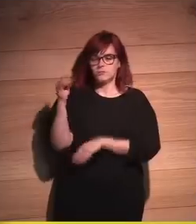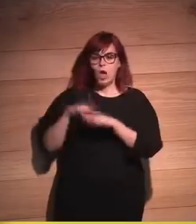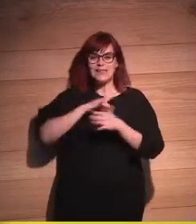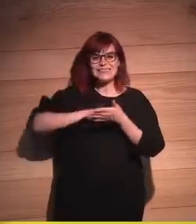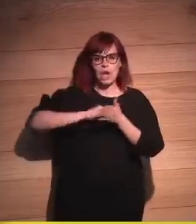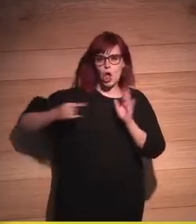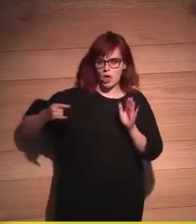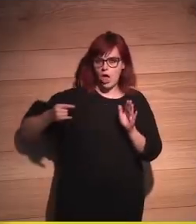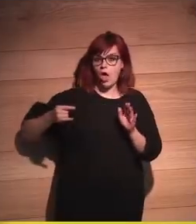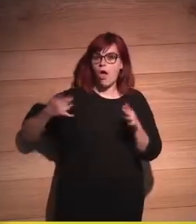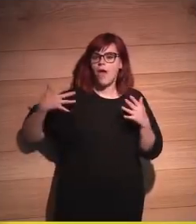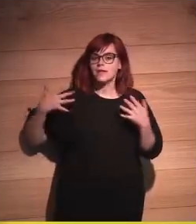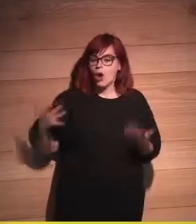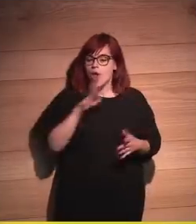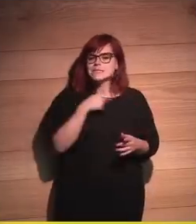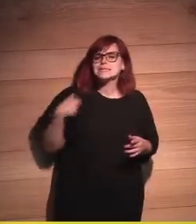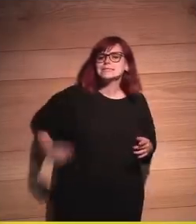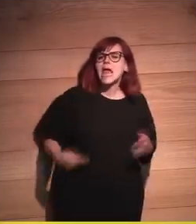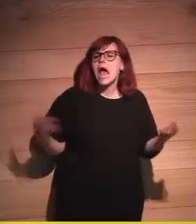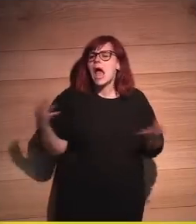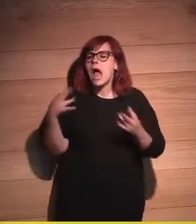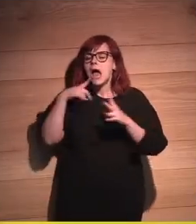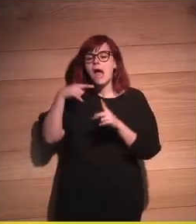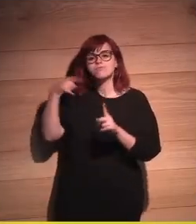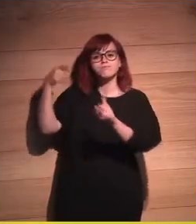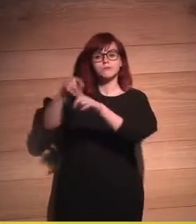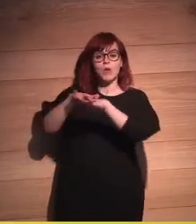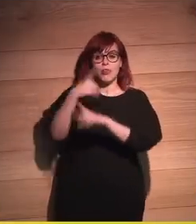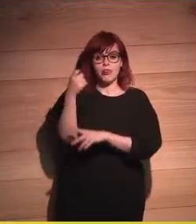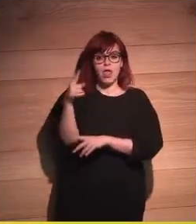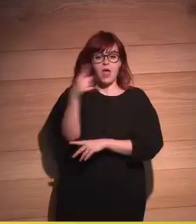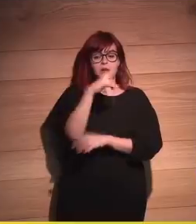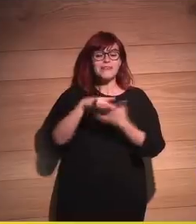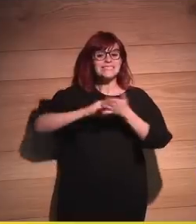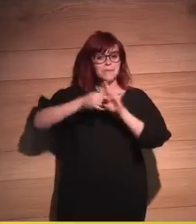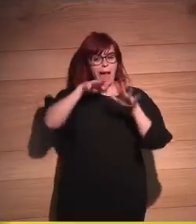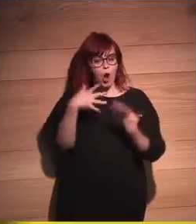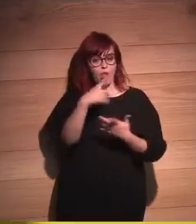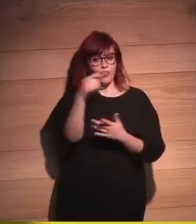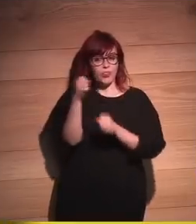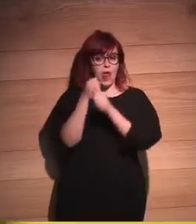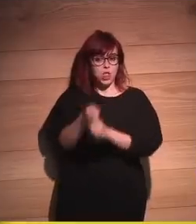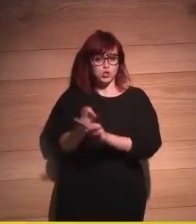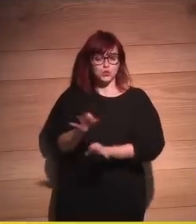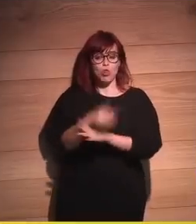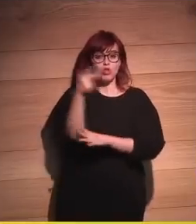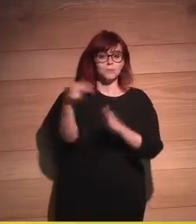el tecnológico. ¿Y en qué está China ahora? China cumplirá 100 años, el sistema actual, en el